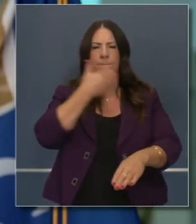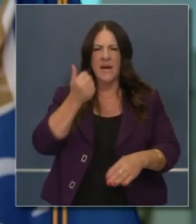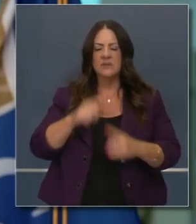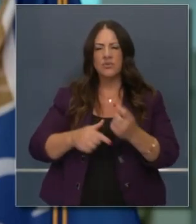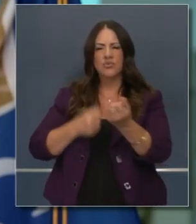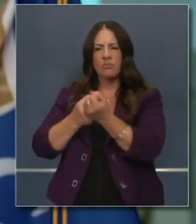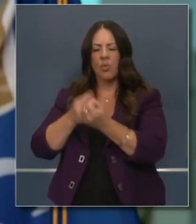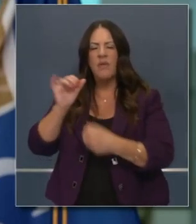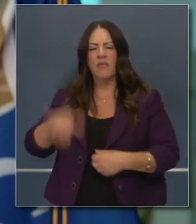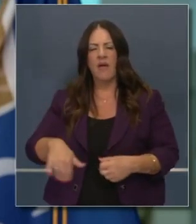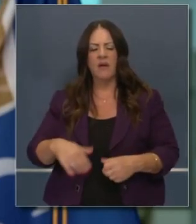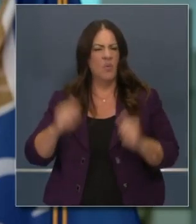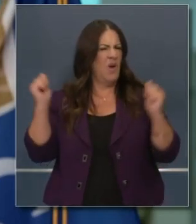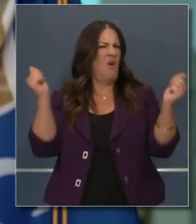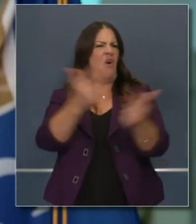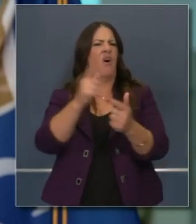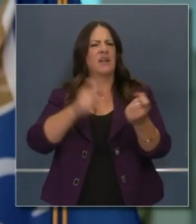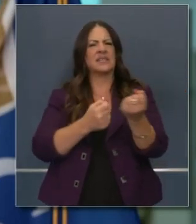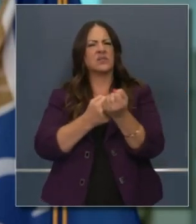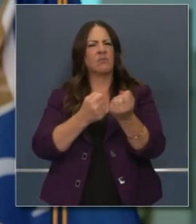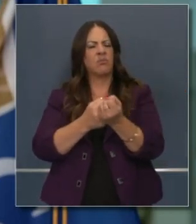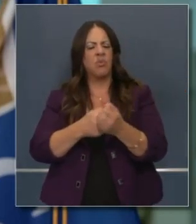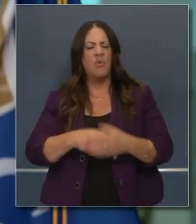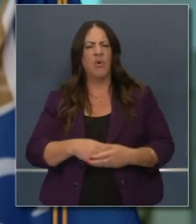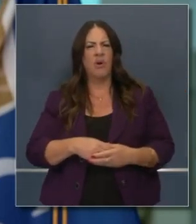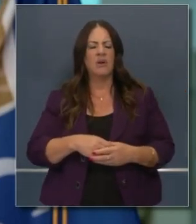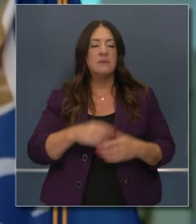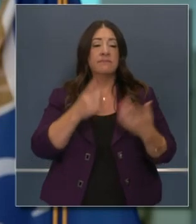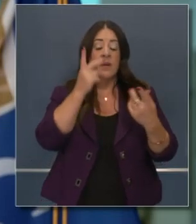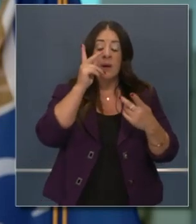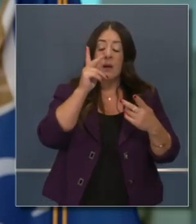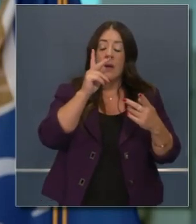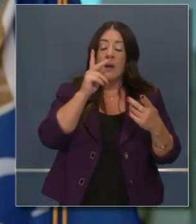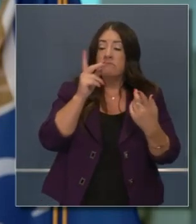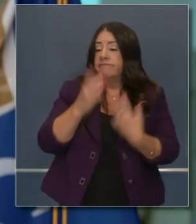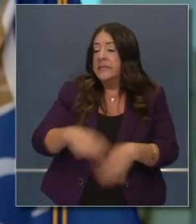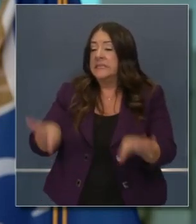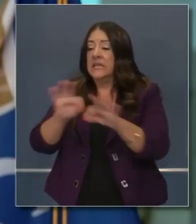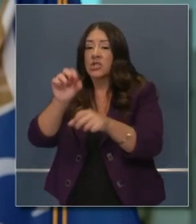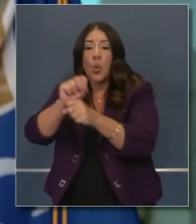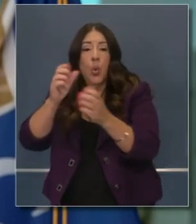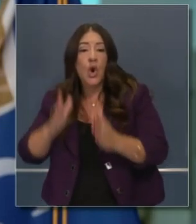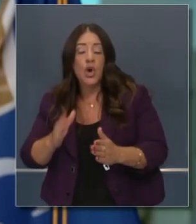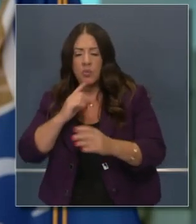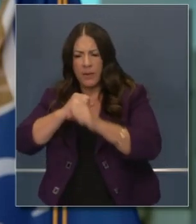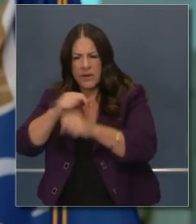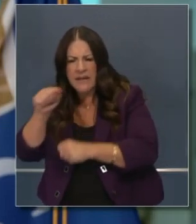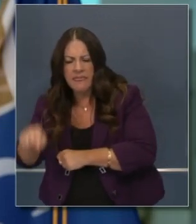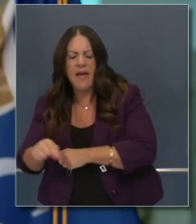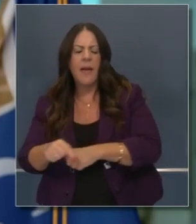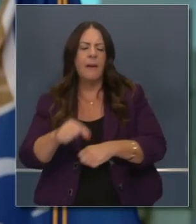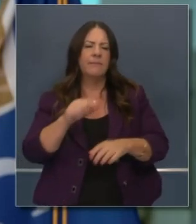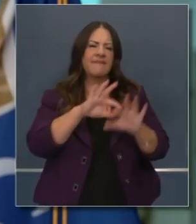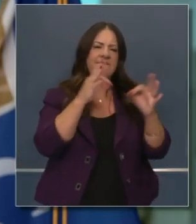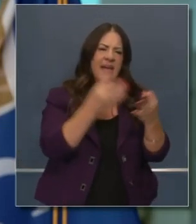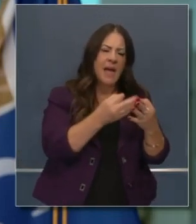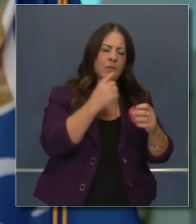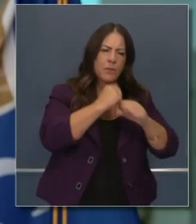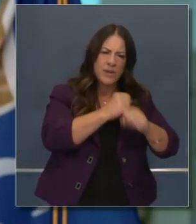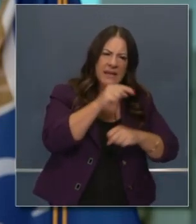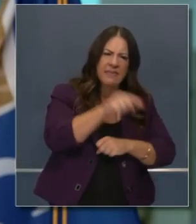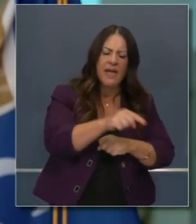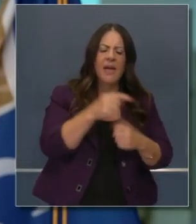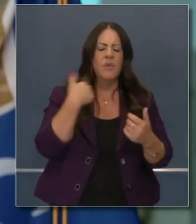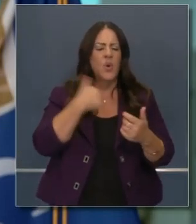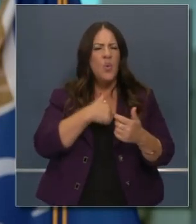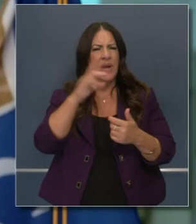más amplio, es que todos necesitamos apoyo. Hemos hecho mucho trabajo para trabajadores esenciales, familias trabajadoras,